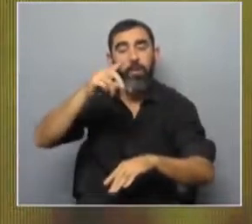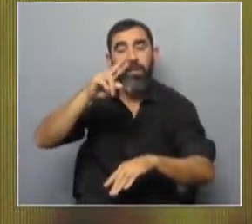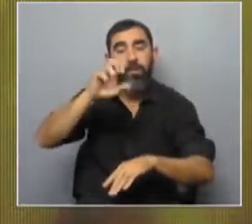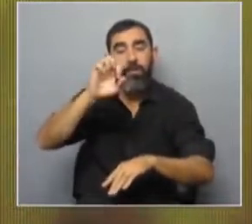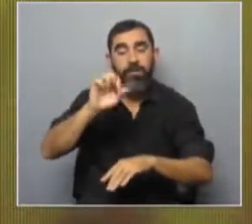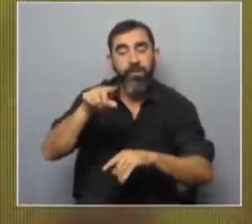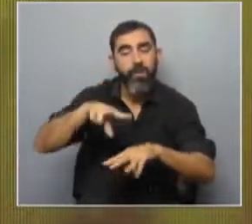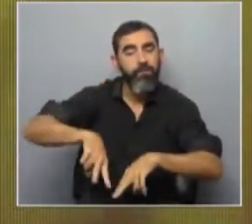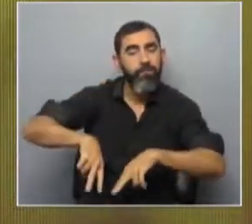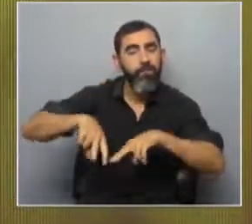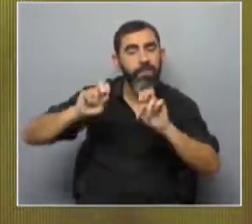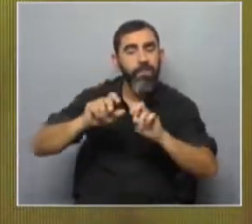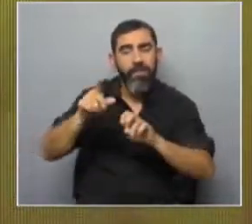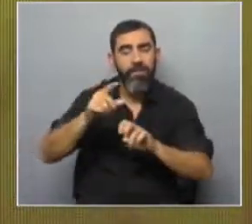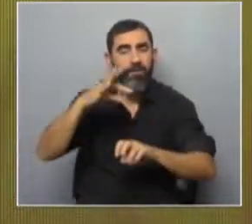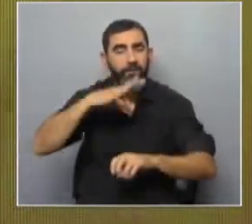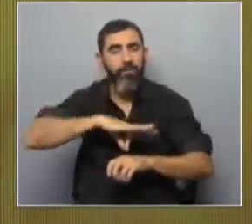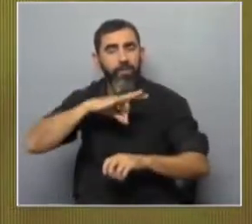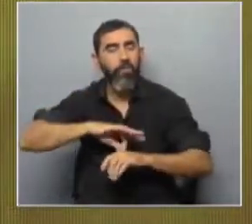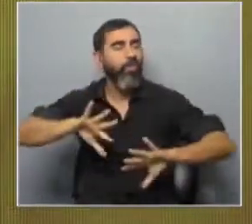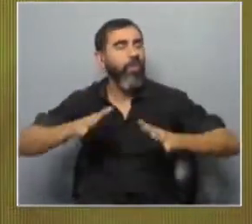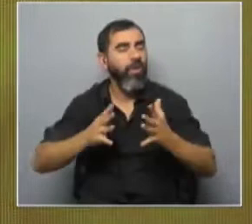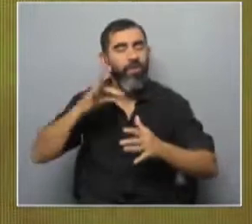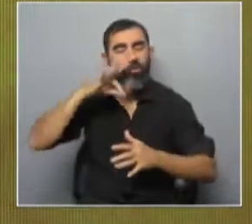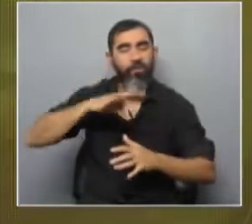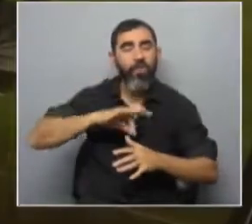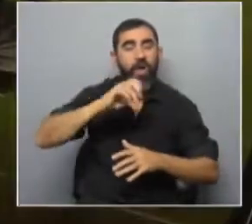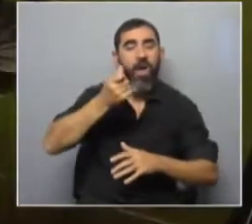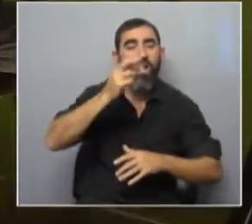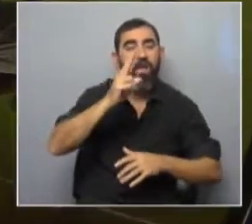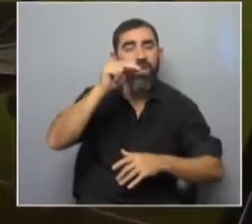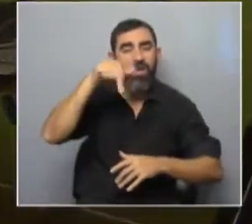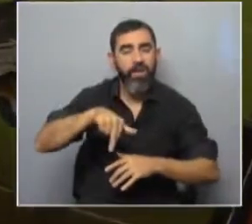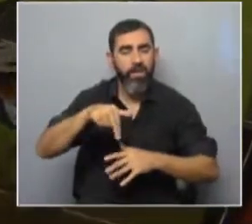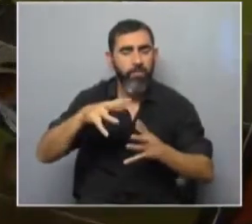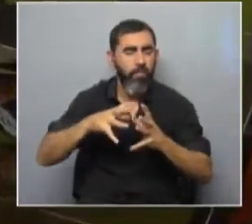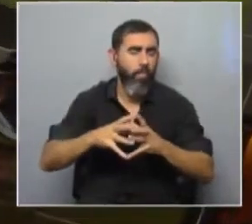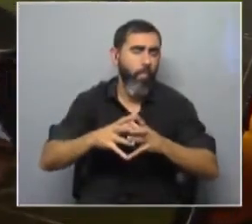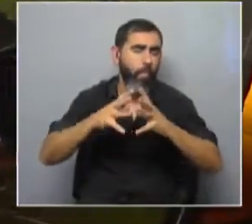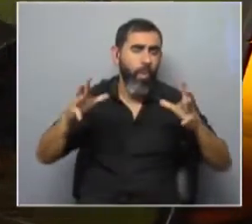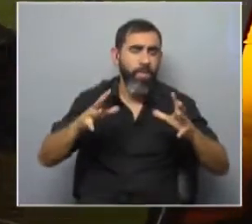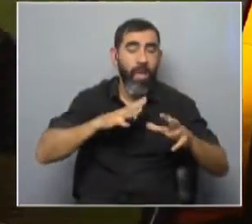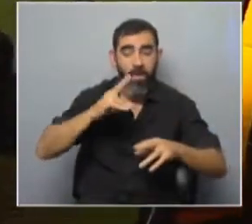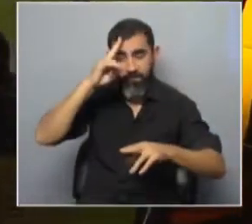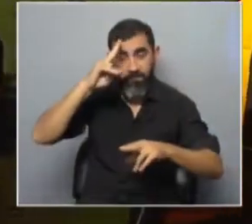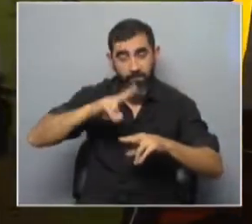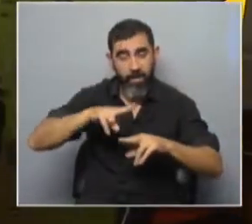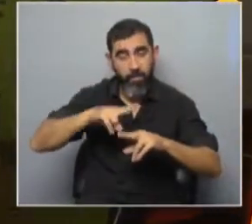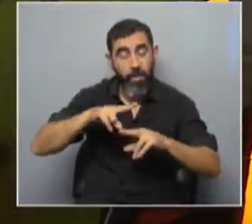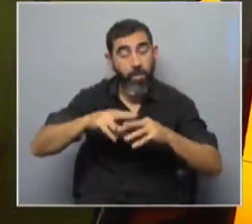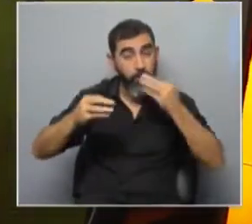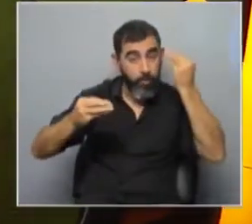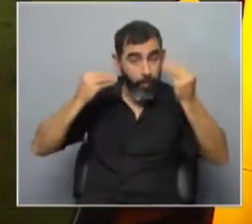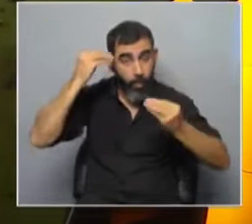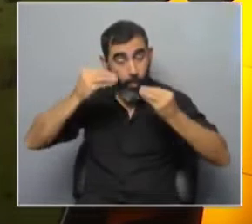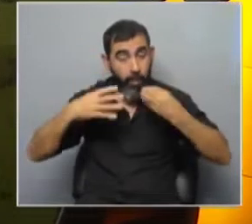investiga justamente enterovirus. Los enterovirus son virus de ARN, una familia muy grande, que generan enfermedades de muchísima preocupación